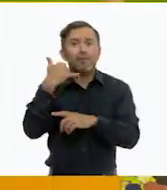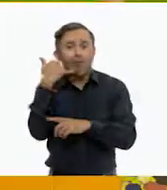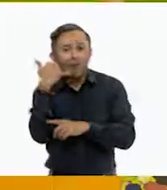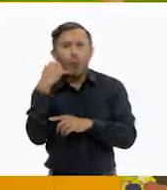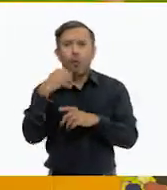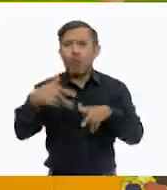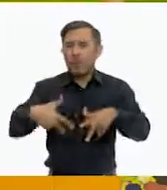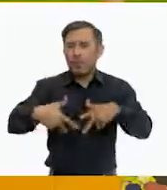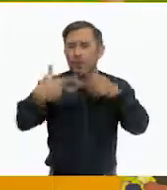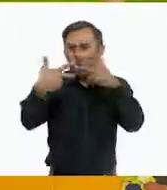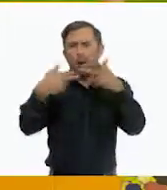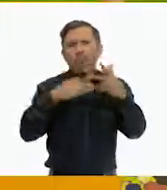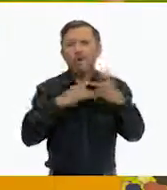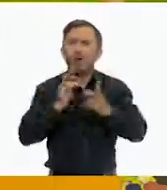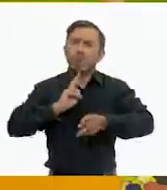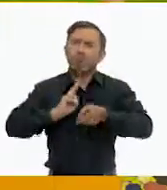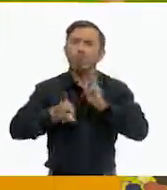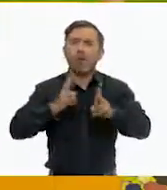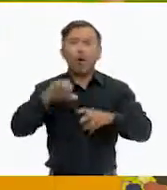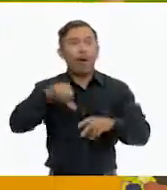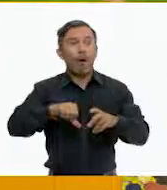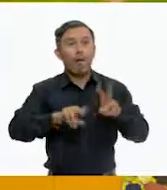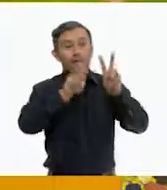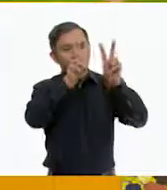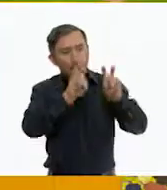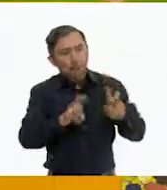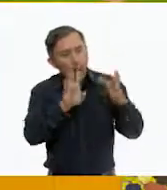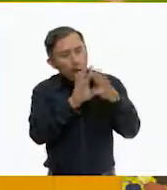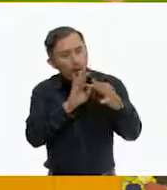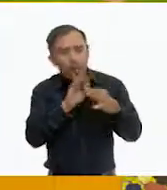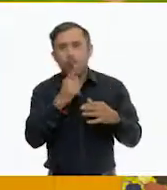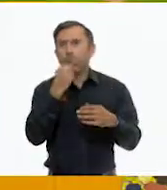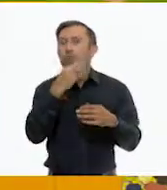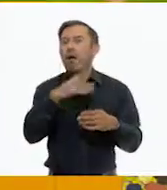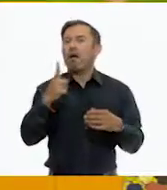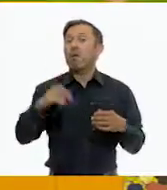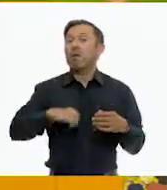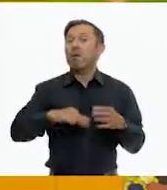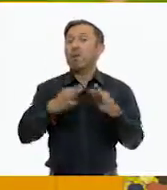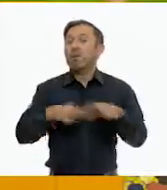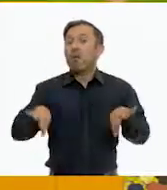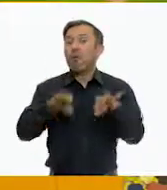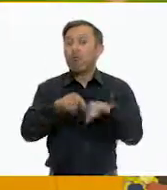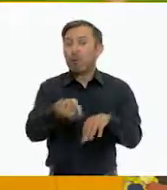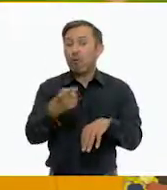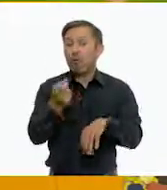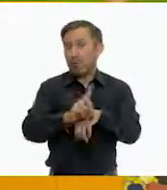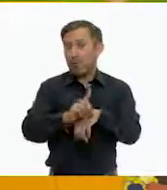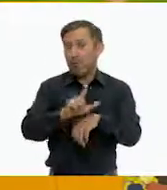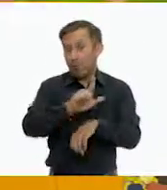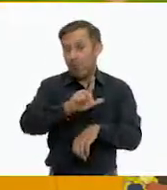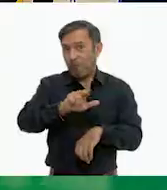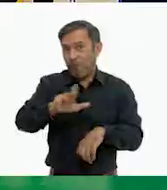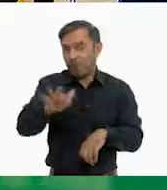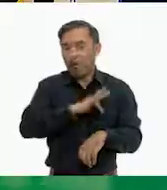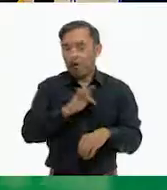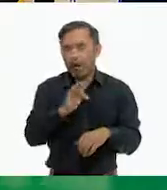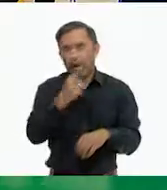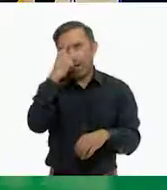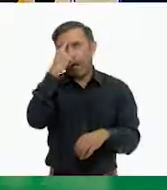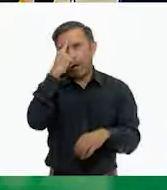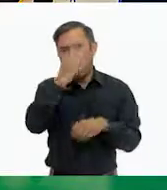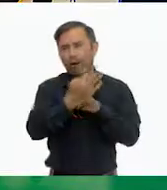que han escuchado y visto el día de hoy es muy importante que lo implementen en su vida diaria y seguramente tendrán una